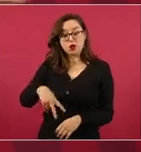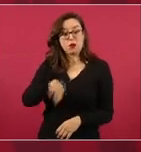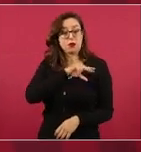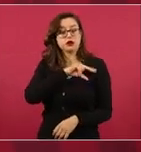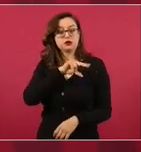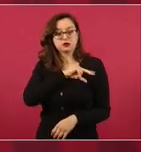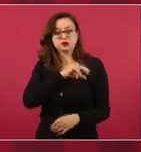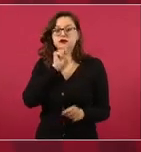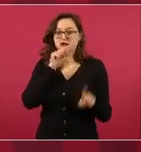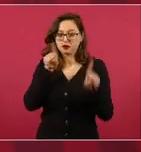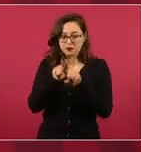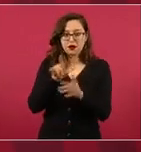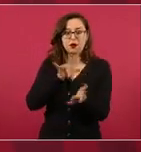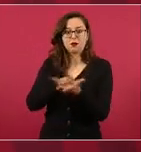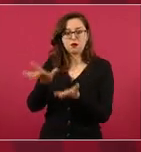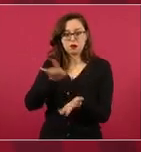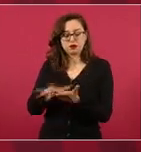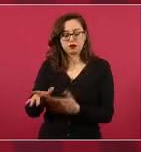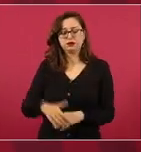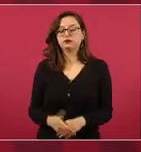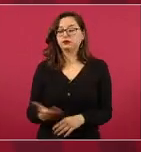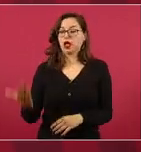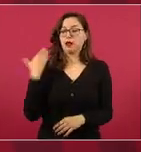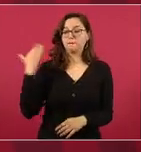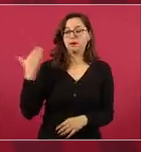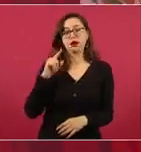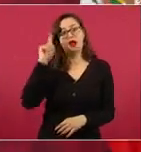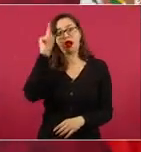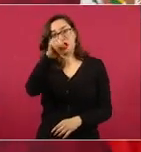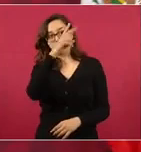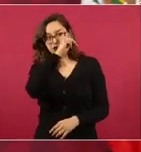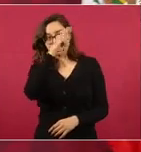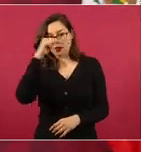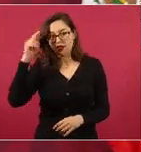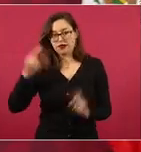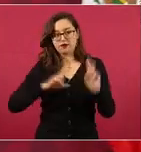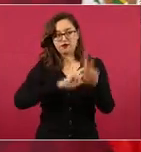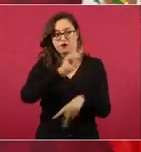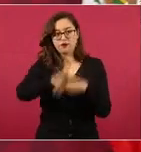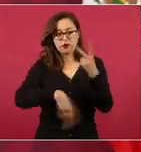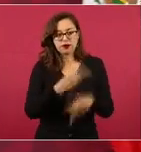tres tramos de la autopista